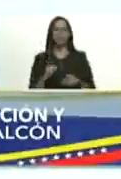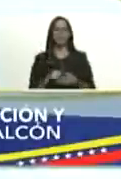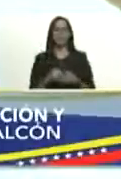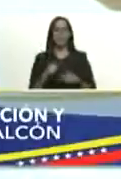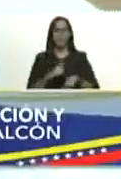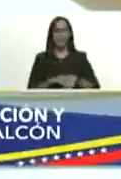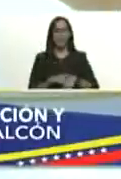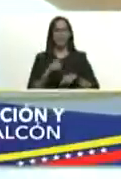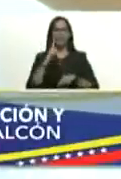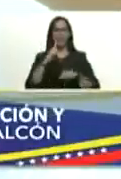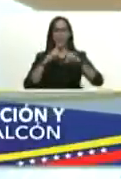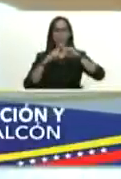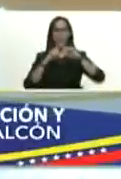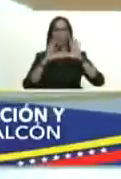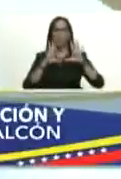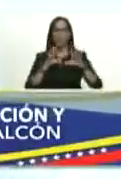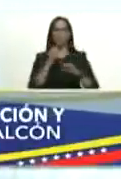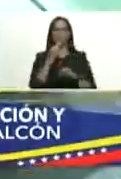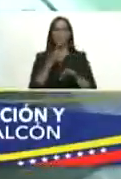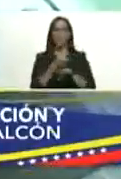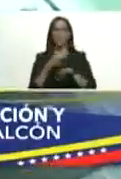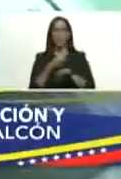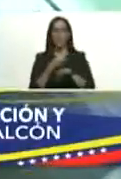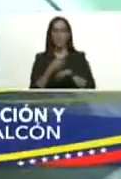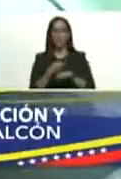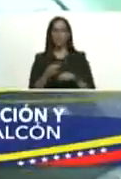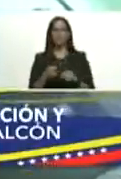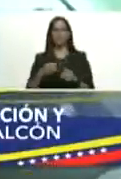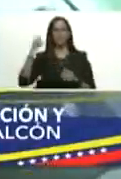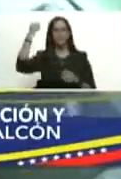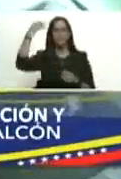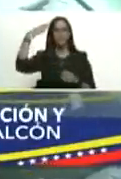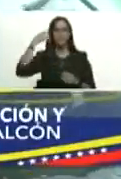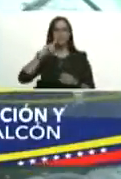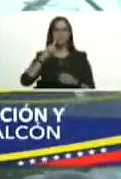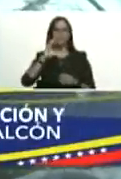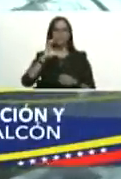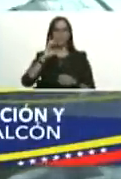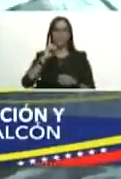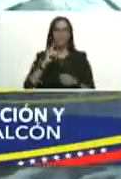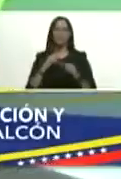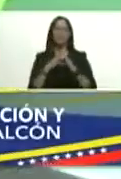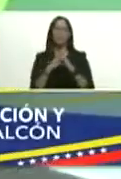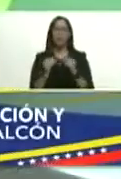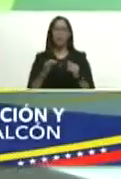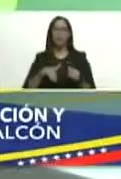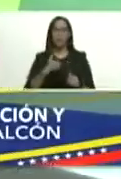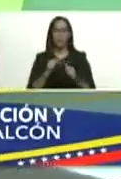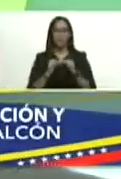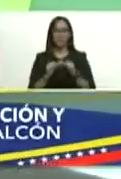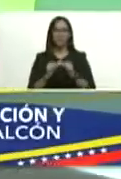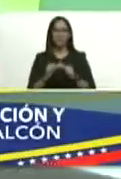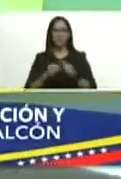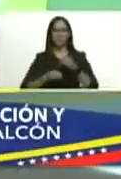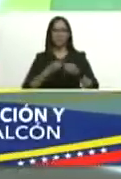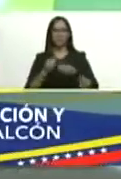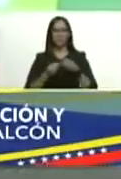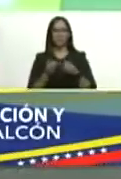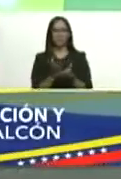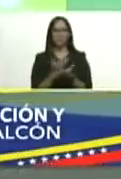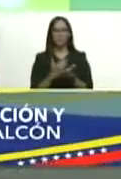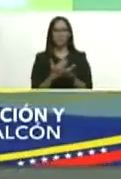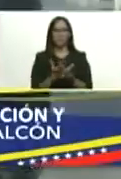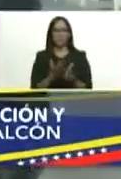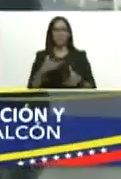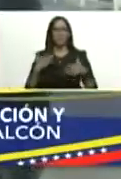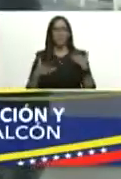orden del 1x10 del buen gobierno, en luminarias LED. Y todo lo que podamos seguir haciendo como parte de las líneas de acción